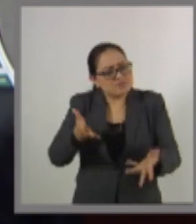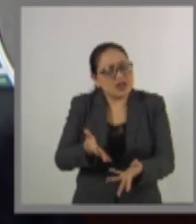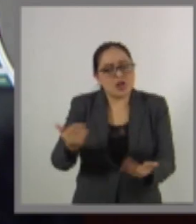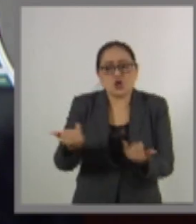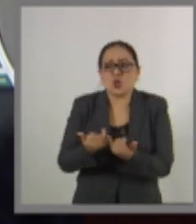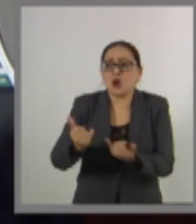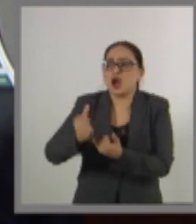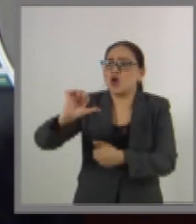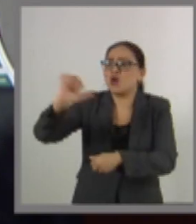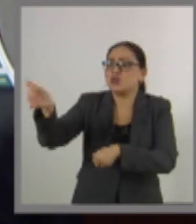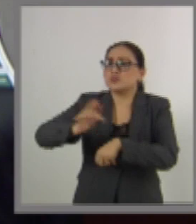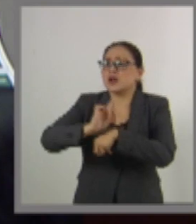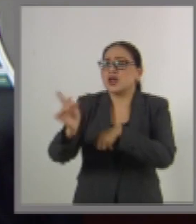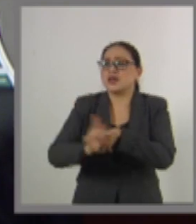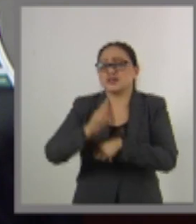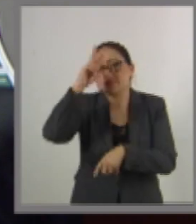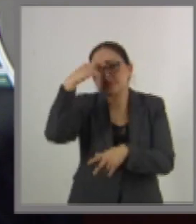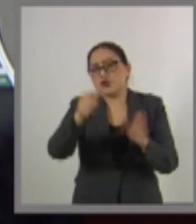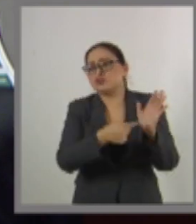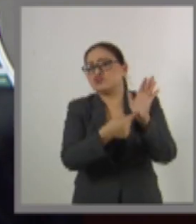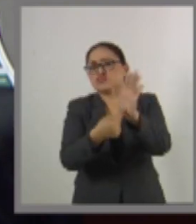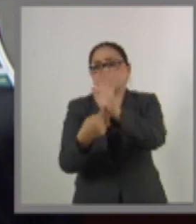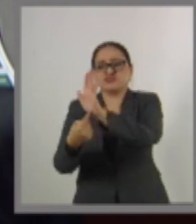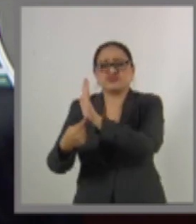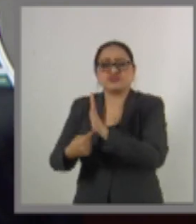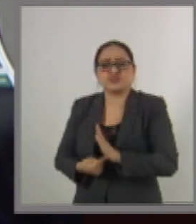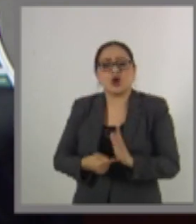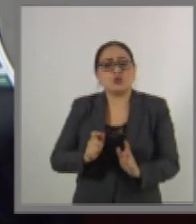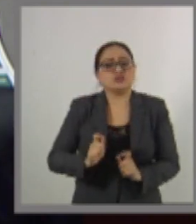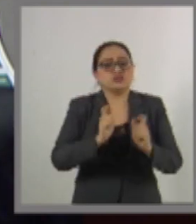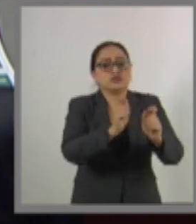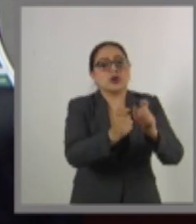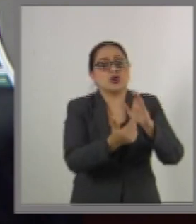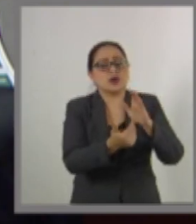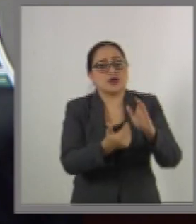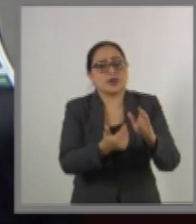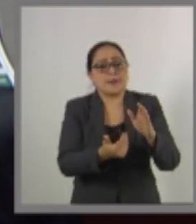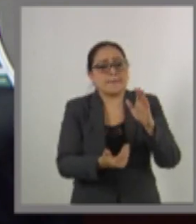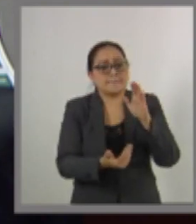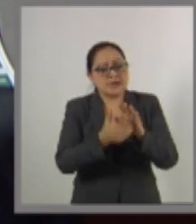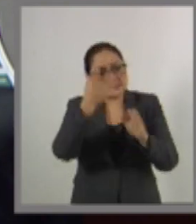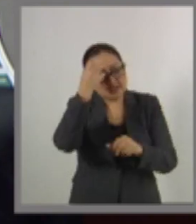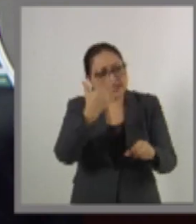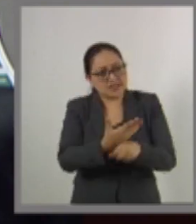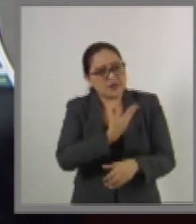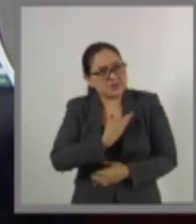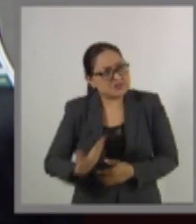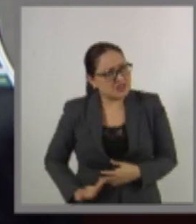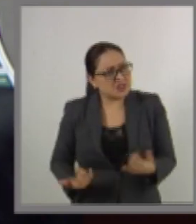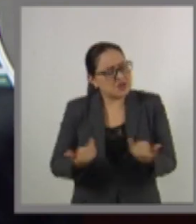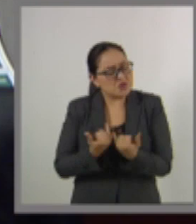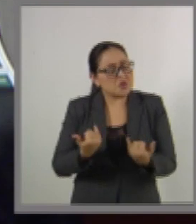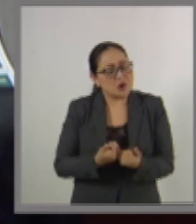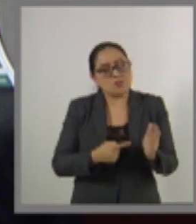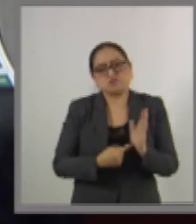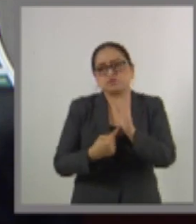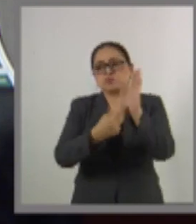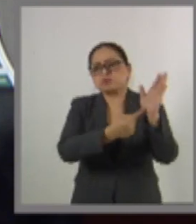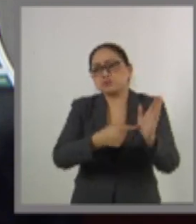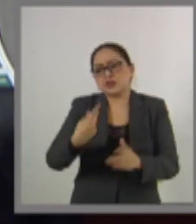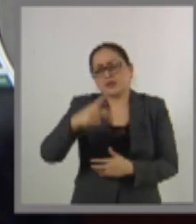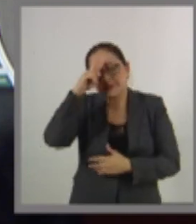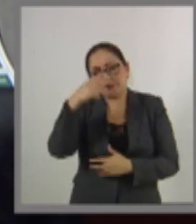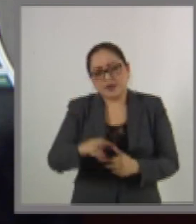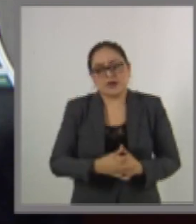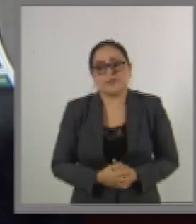el extranjero en su encomienda como presidente de mesa directiva. En lo personal,